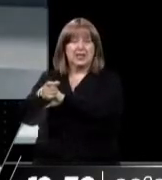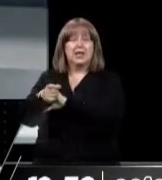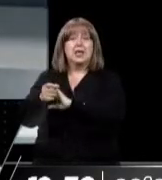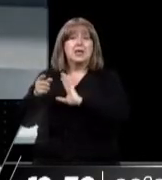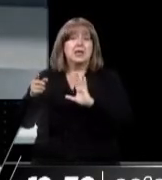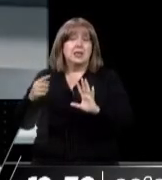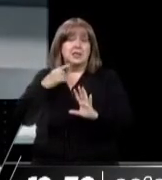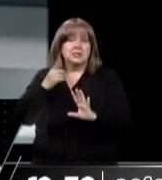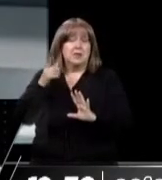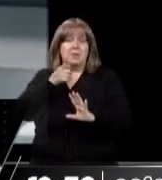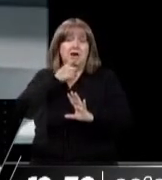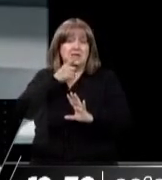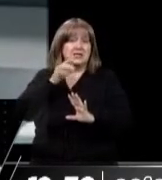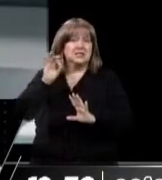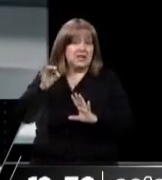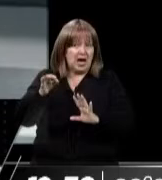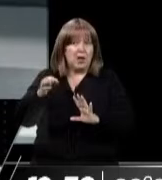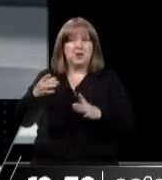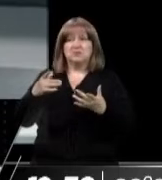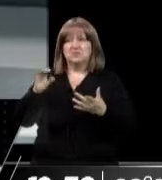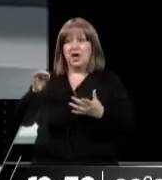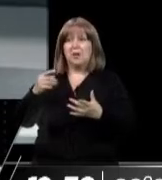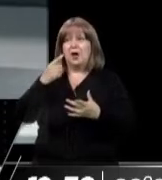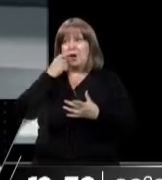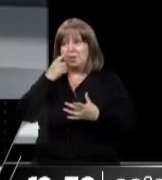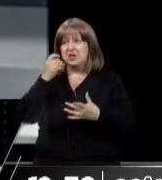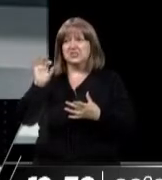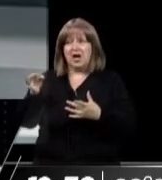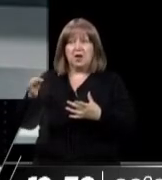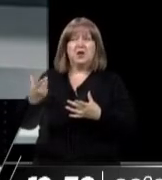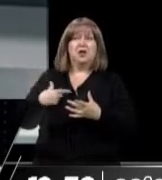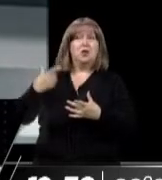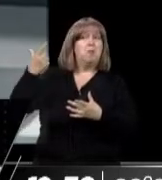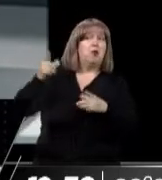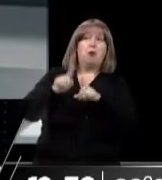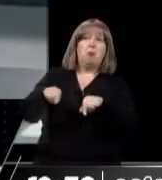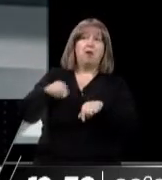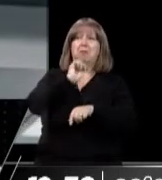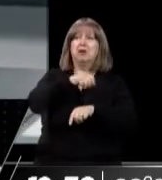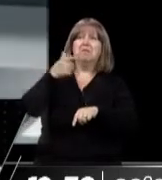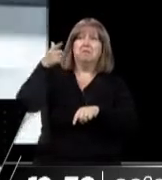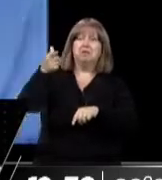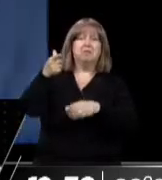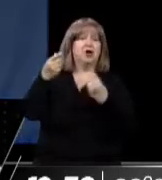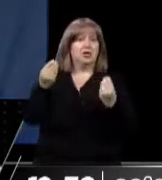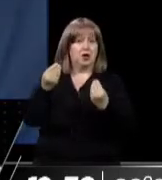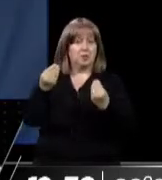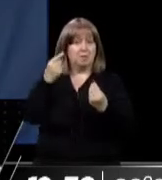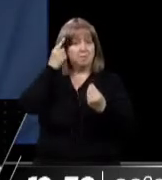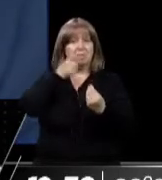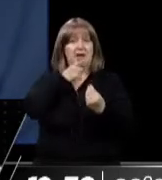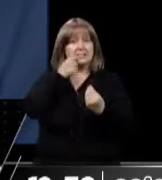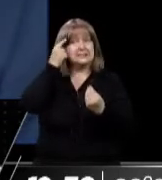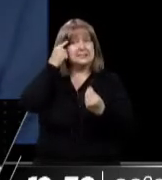a eso es decir a poner en riesgo su vida su libertad para lograr su objetivo y es muy difícil predecirlo se